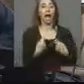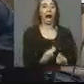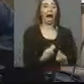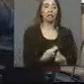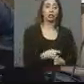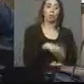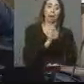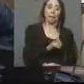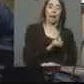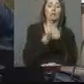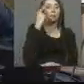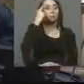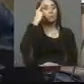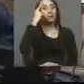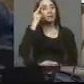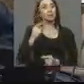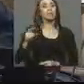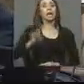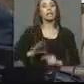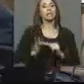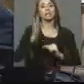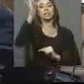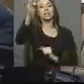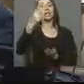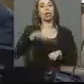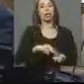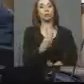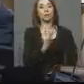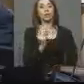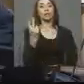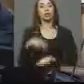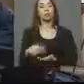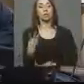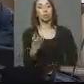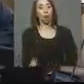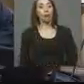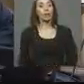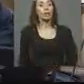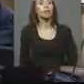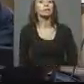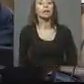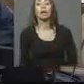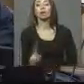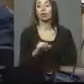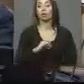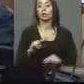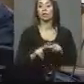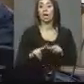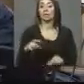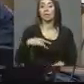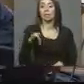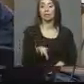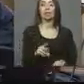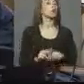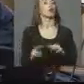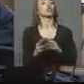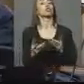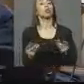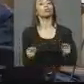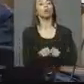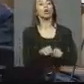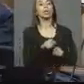busquemos soluciones pensando en el Chile del 2030-2040. No lo que seguimos haciendo en Chile. Soluciones como La